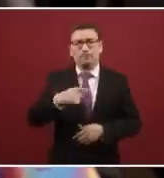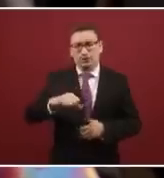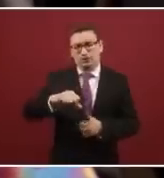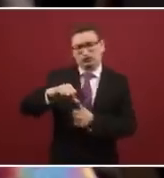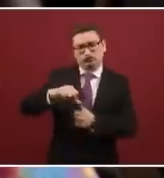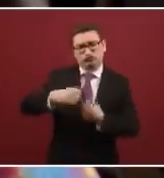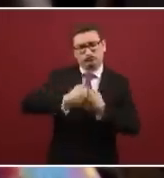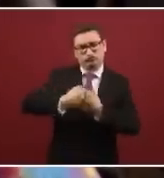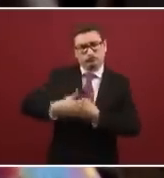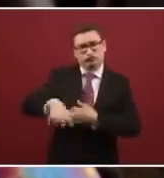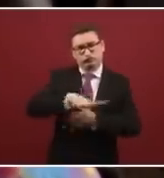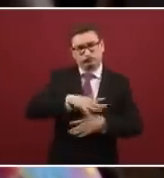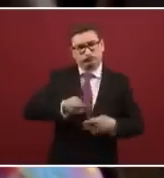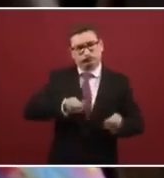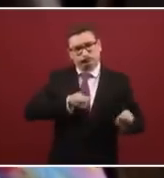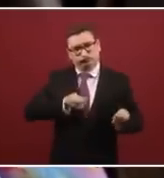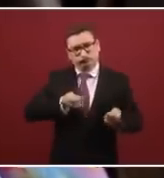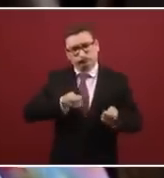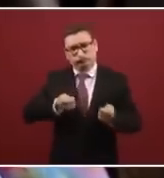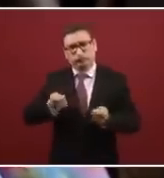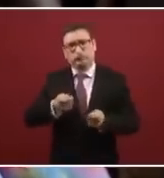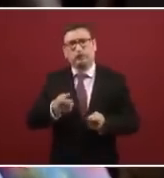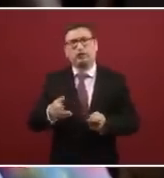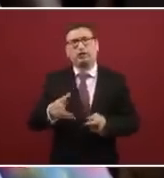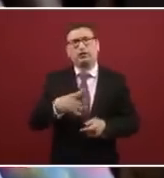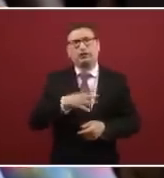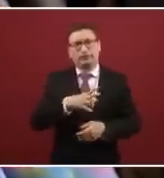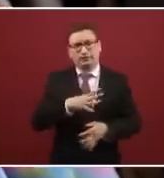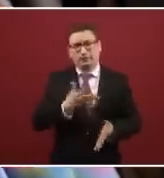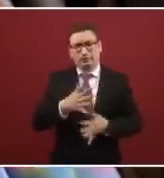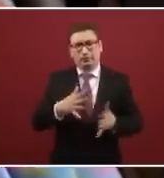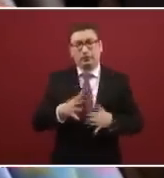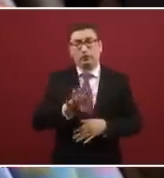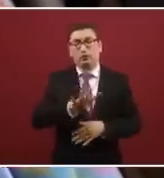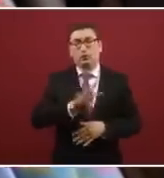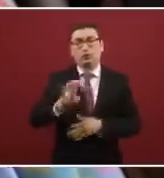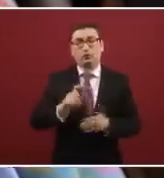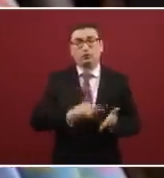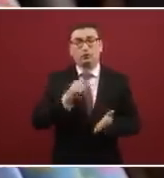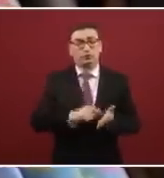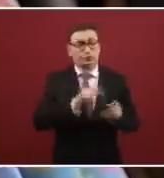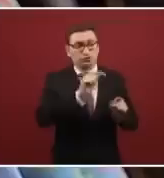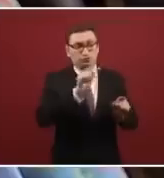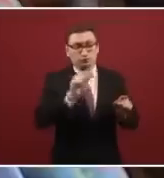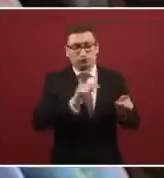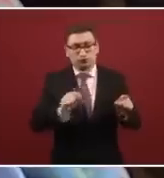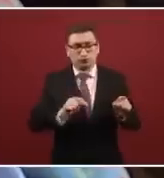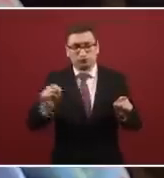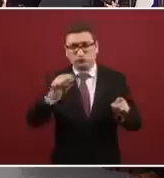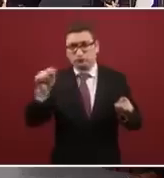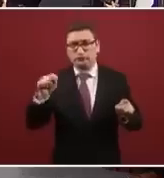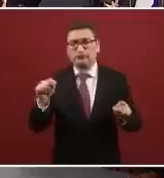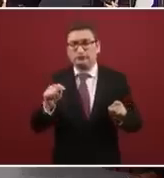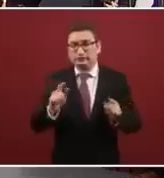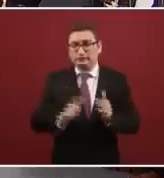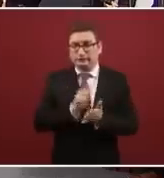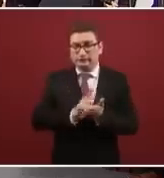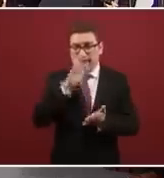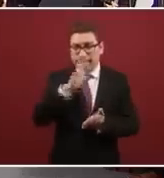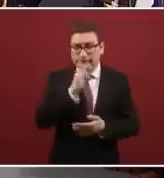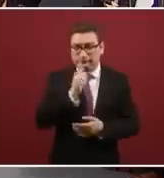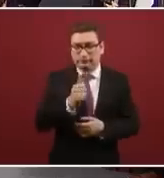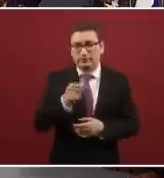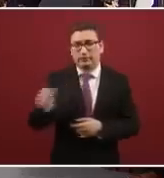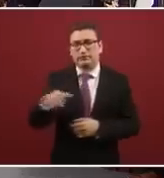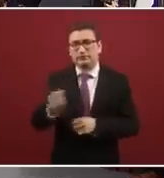franja fronteriza. Hay cerca de 400 puntos ilegales detectados por la Secretaría de Gobernación, donde